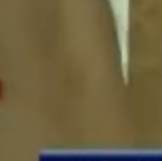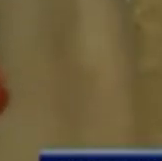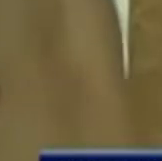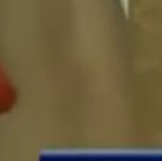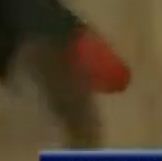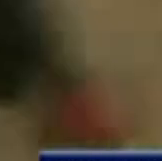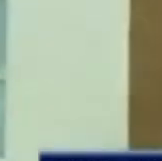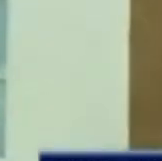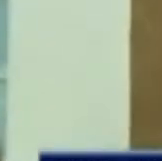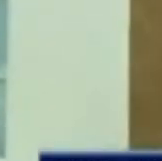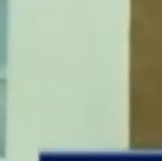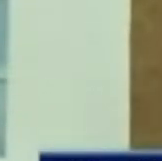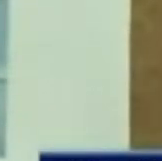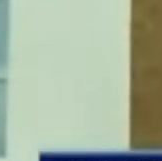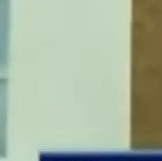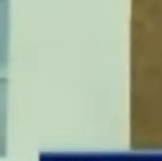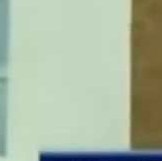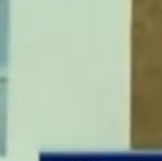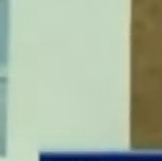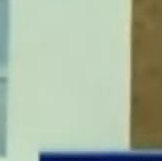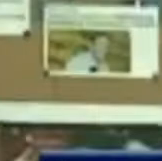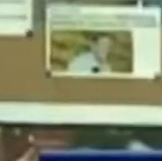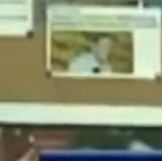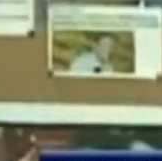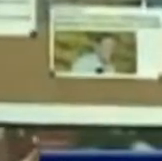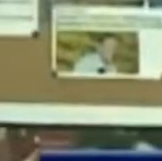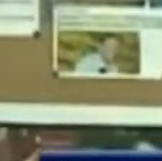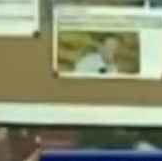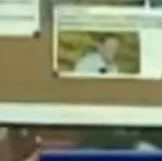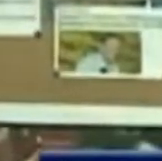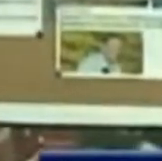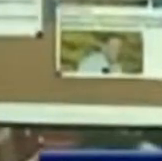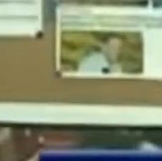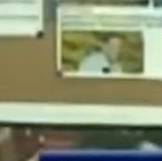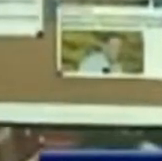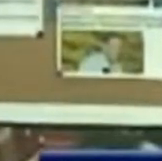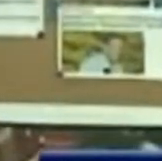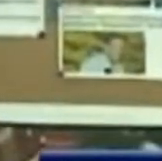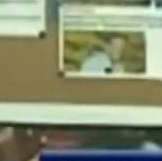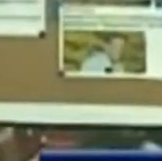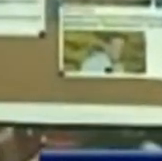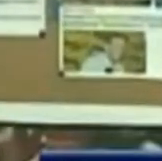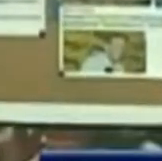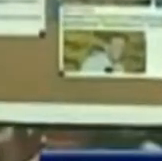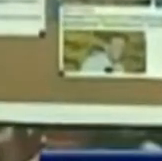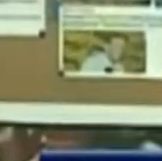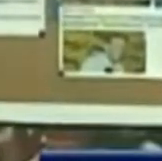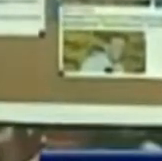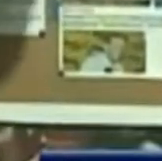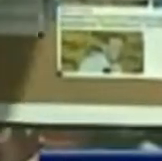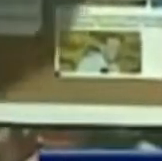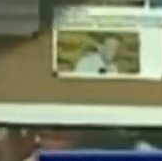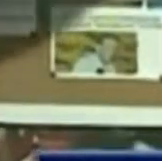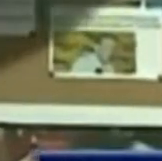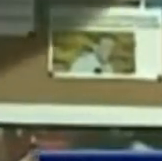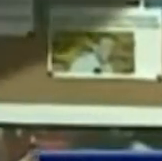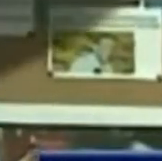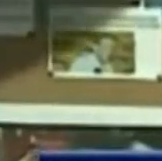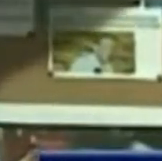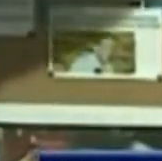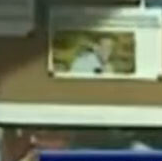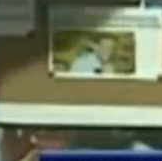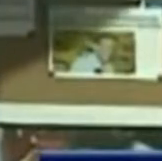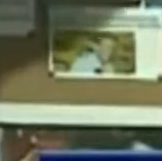cero cinco le voy a poner para ver si trae buena nota y pasa Yo no creo que traiga buena noche